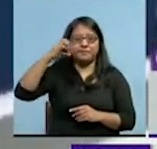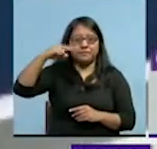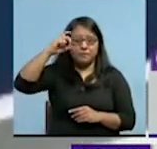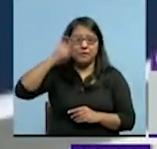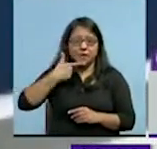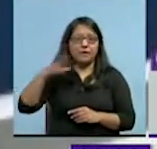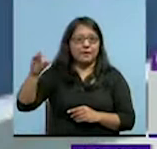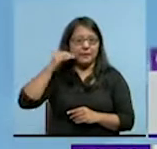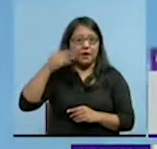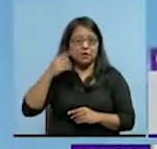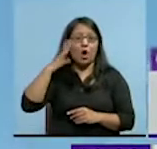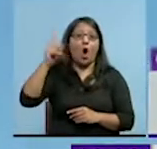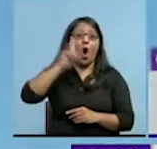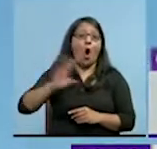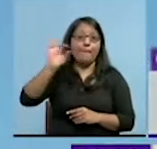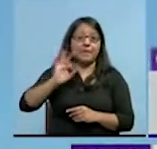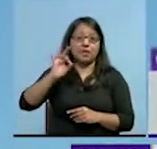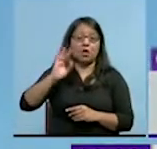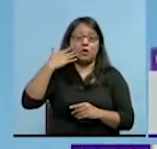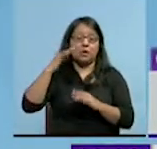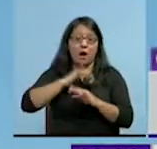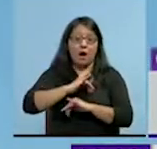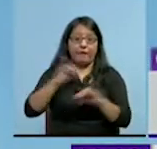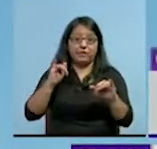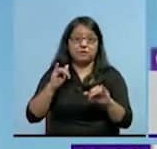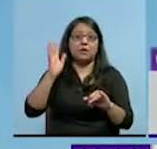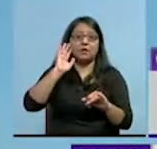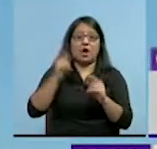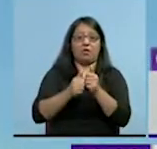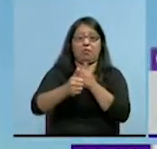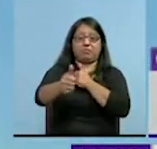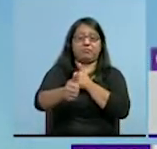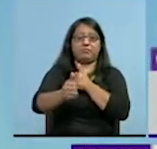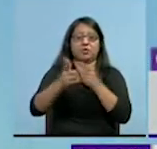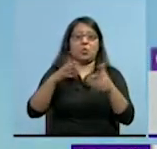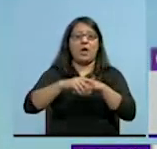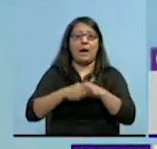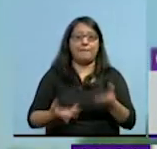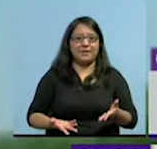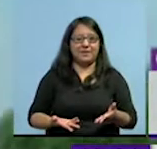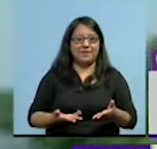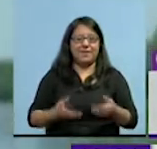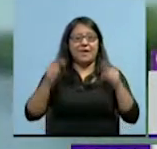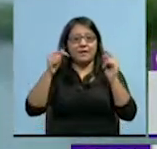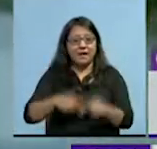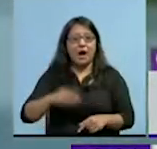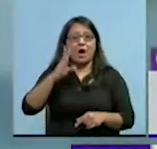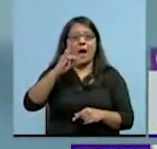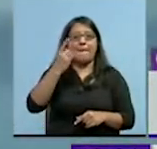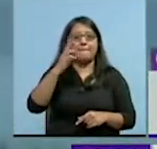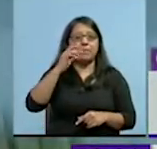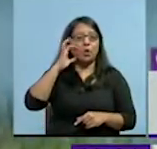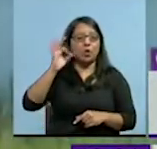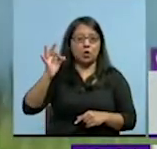que había opinado hecho los embriones y que hizo que hoy por hoy está en casi distanciados el mono burgos que es parte del cuerpo técnico de xolos se